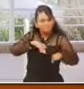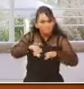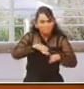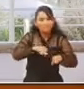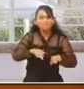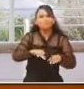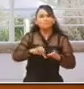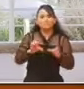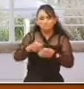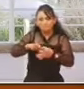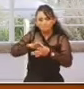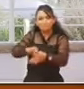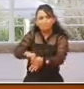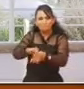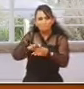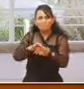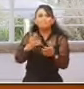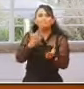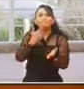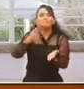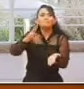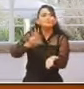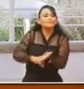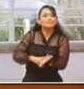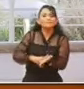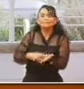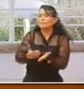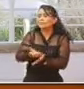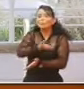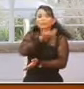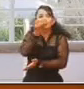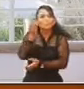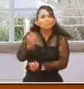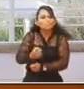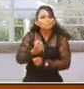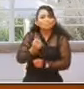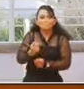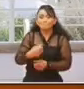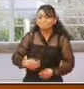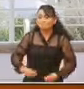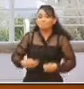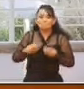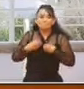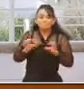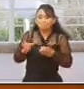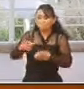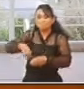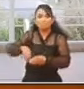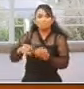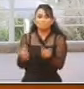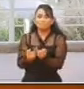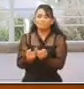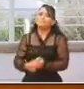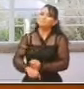comunidades y fuertes valores y tradiciones que viven en comunidad. Y también tenemos